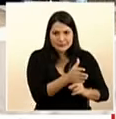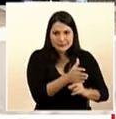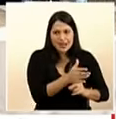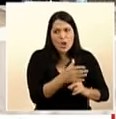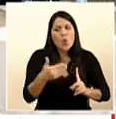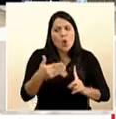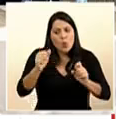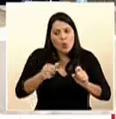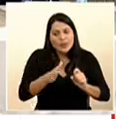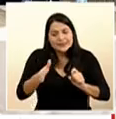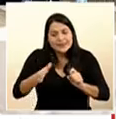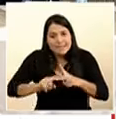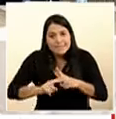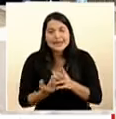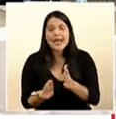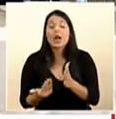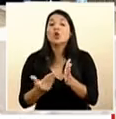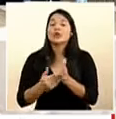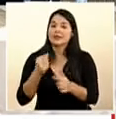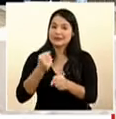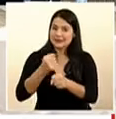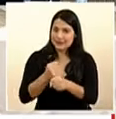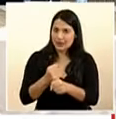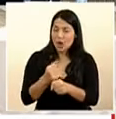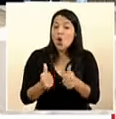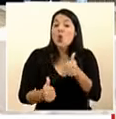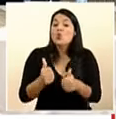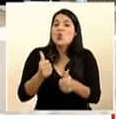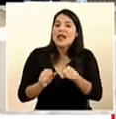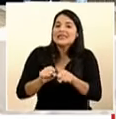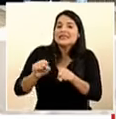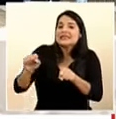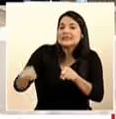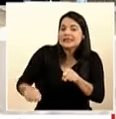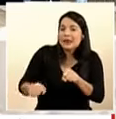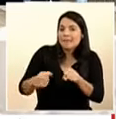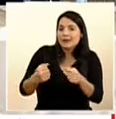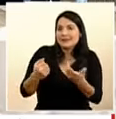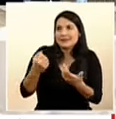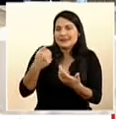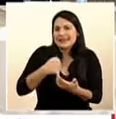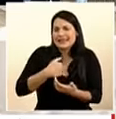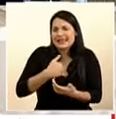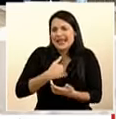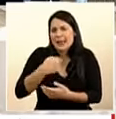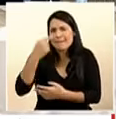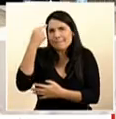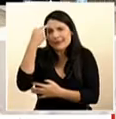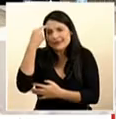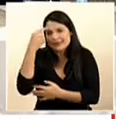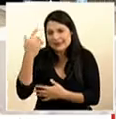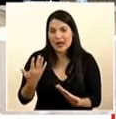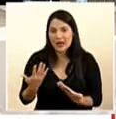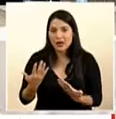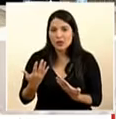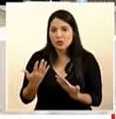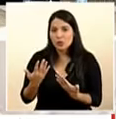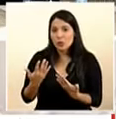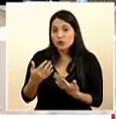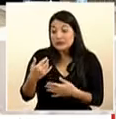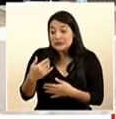diseñado para evitar que el sistema de salud colapse colapse por la necesidad de poner en cuarentena a todo un equipo que trabaja